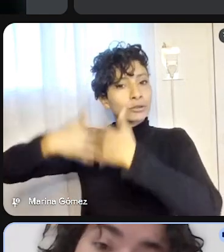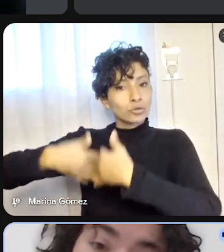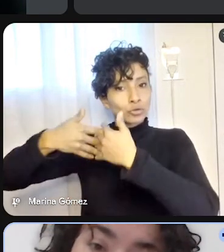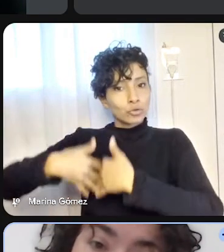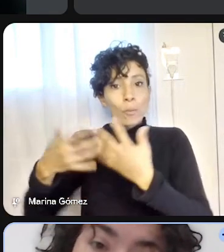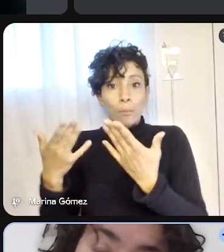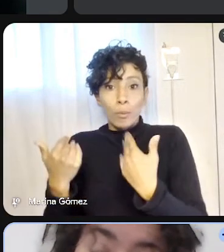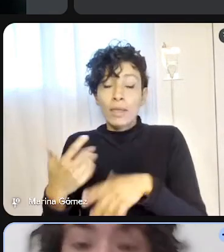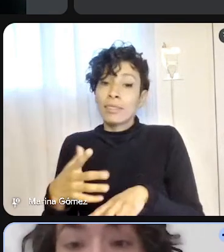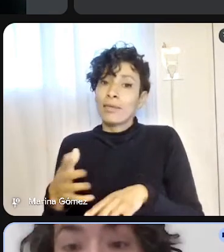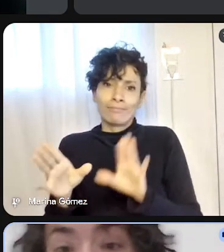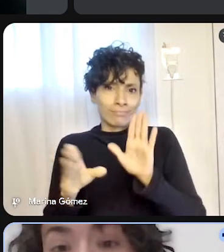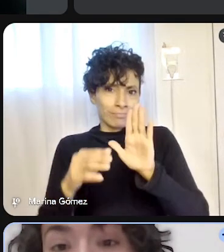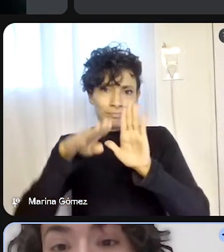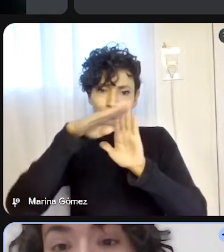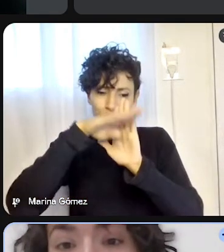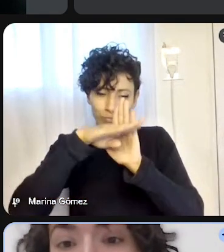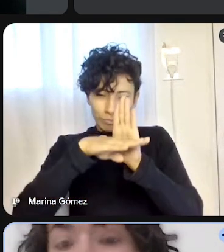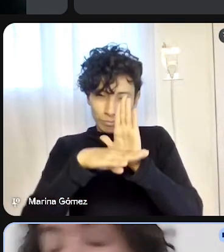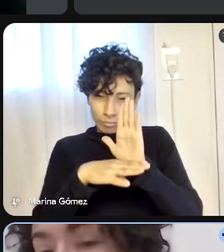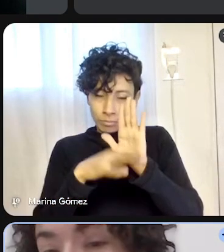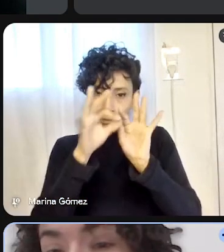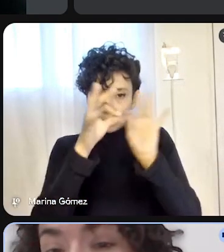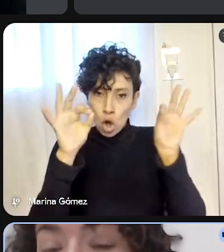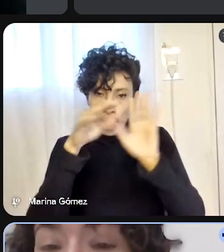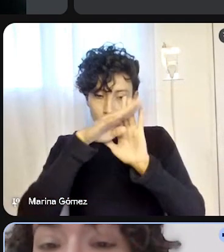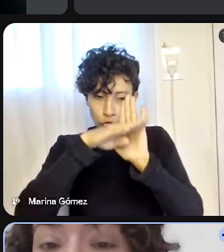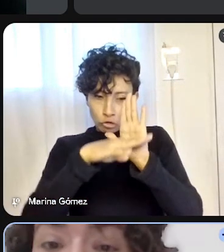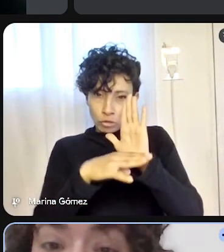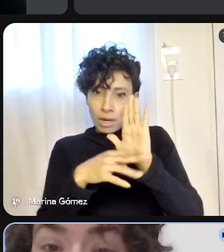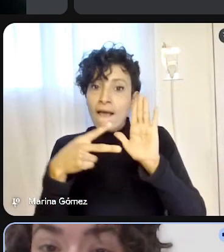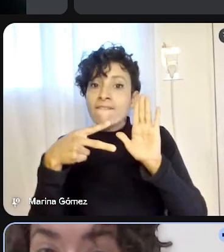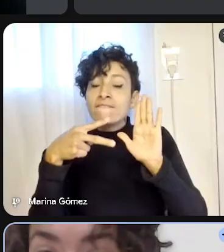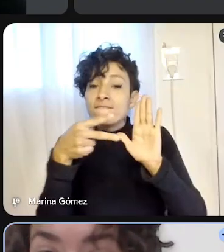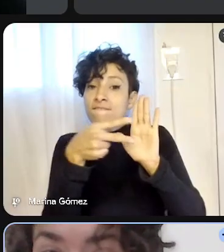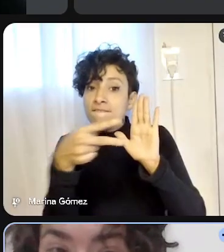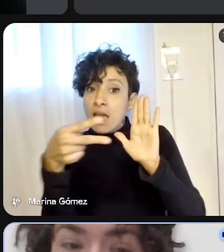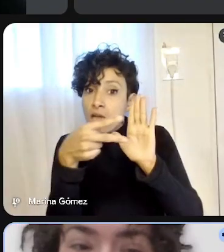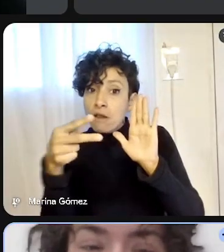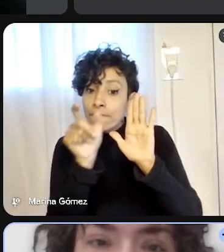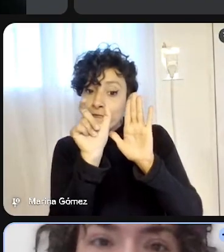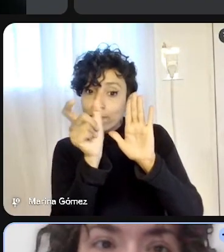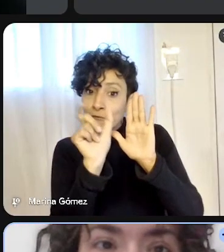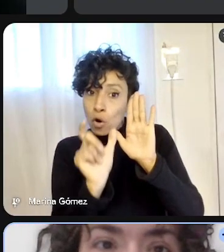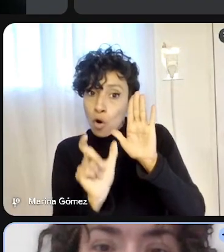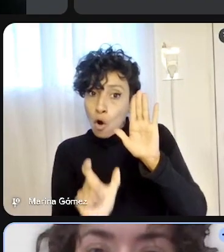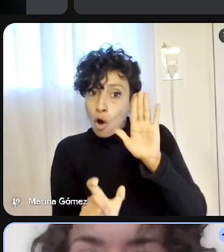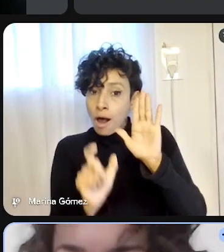mismo verbo, pero que tiene diferente uso, ¿sí?